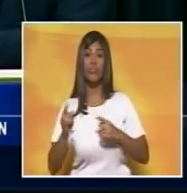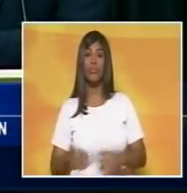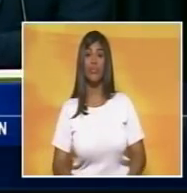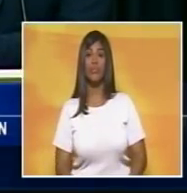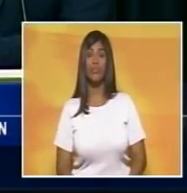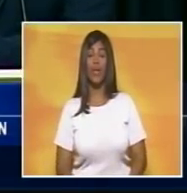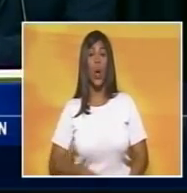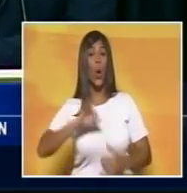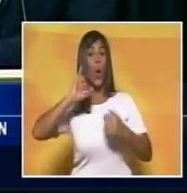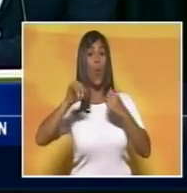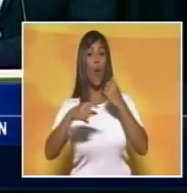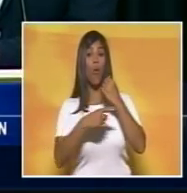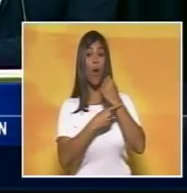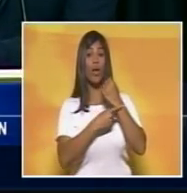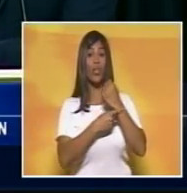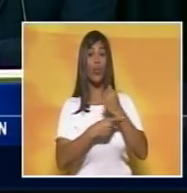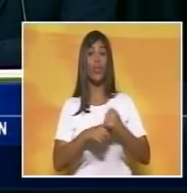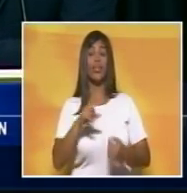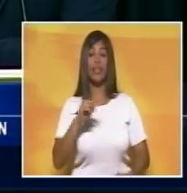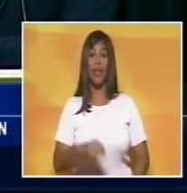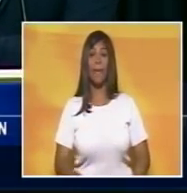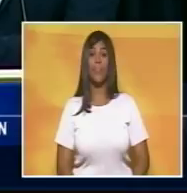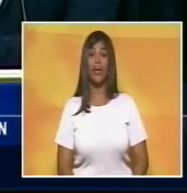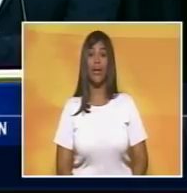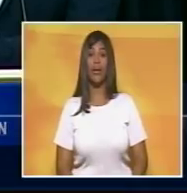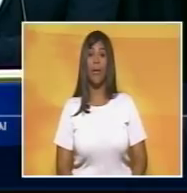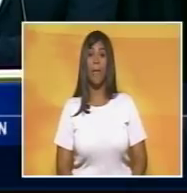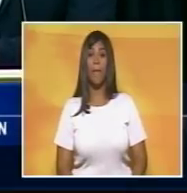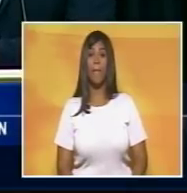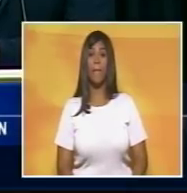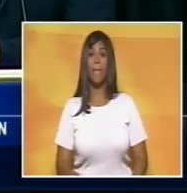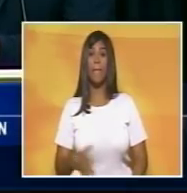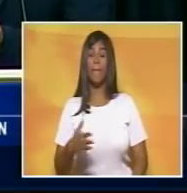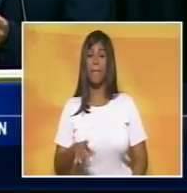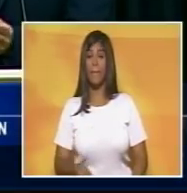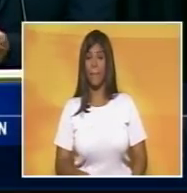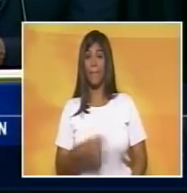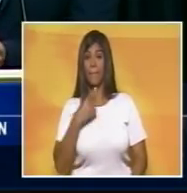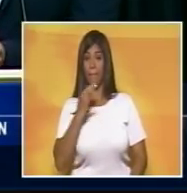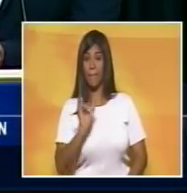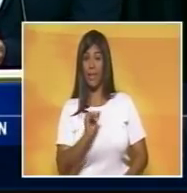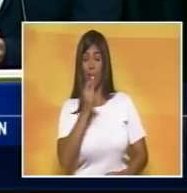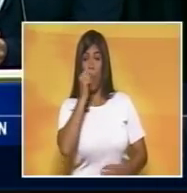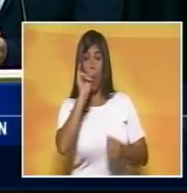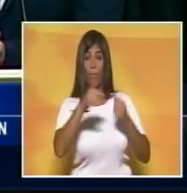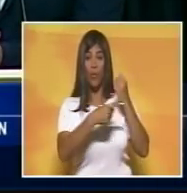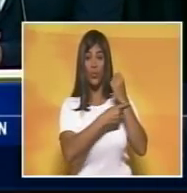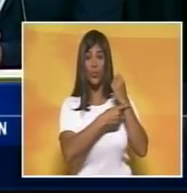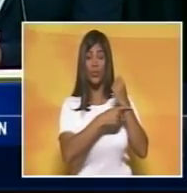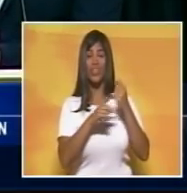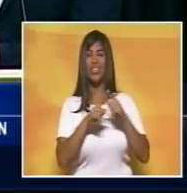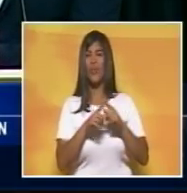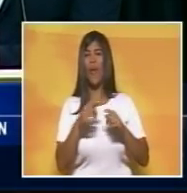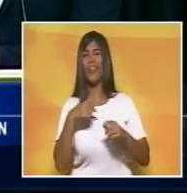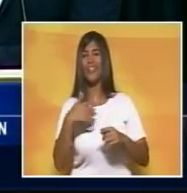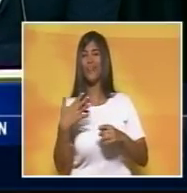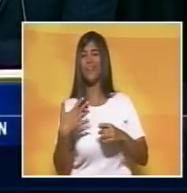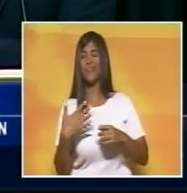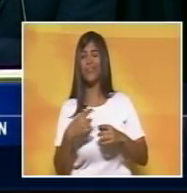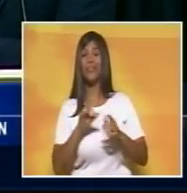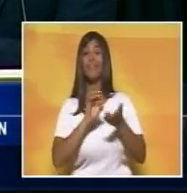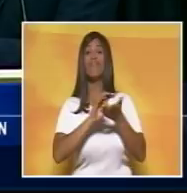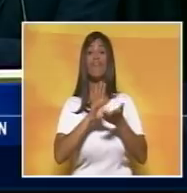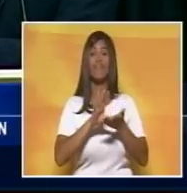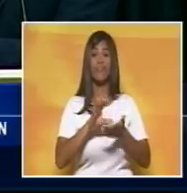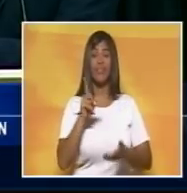interino, que alguna vez también dijimos que ya estaba apareciendo mucho un preservativo usado, ahora ya parece que es un preservativo usado y